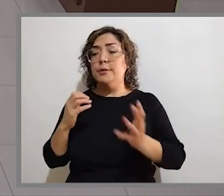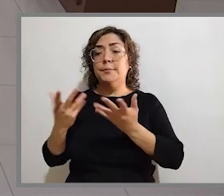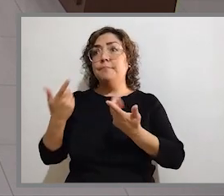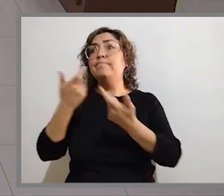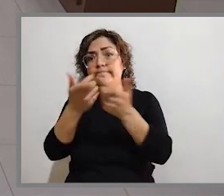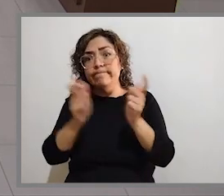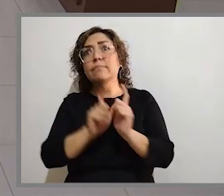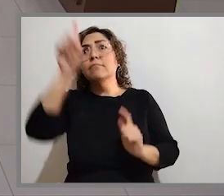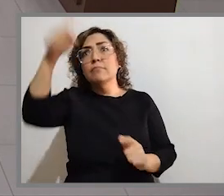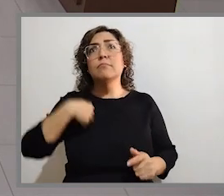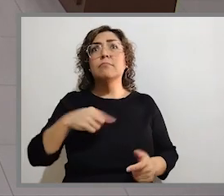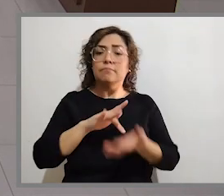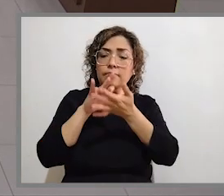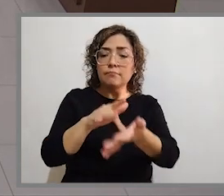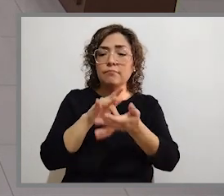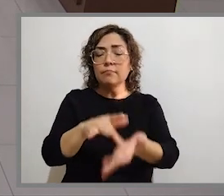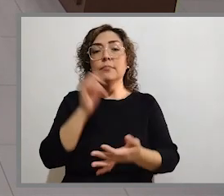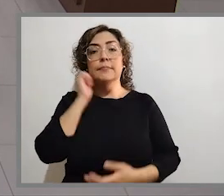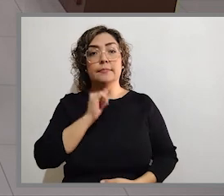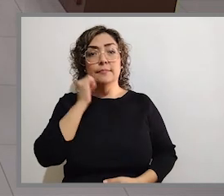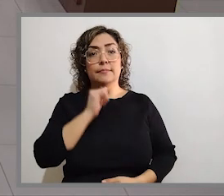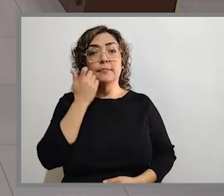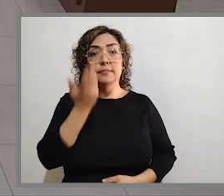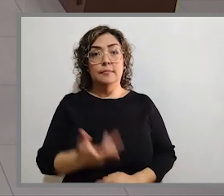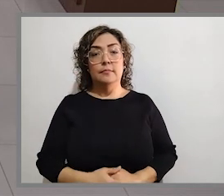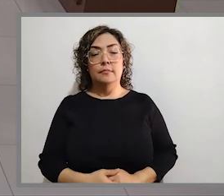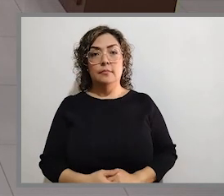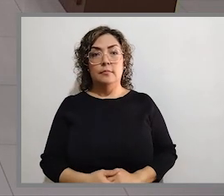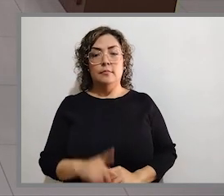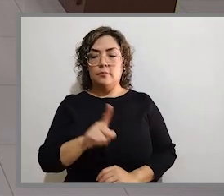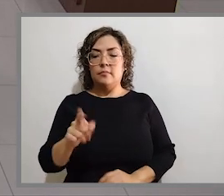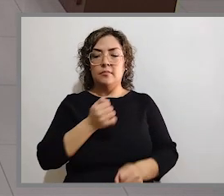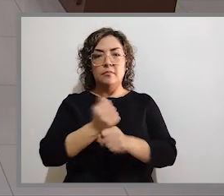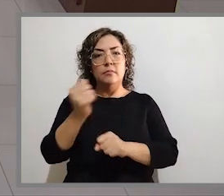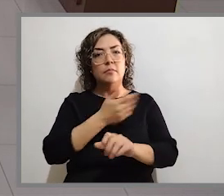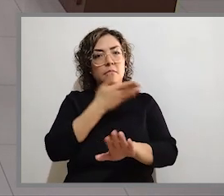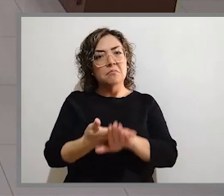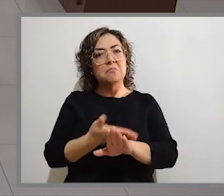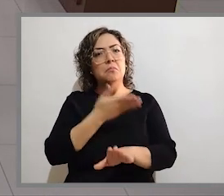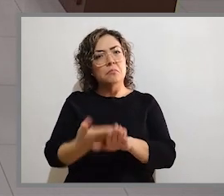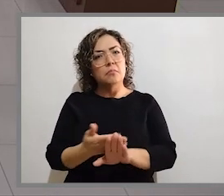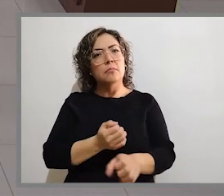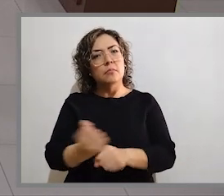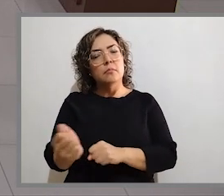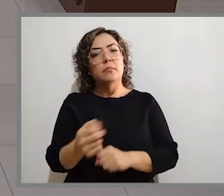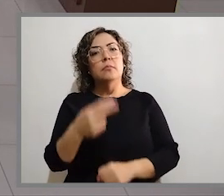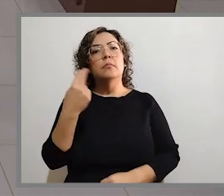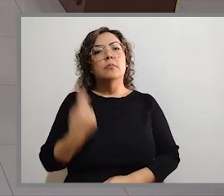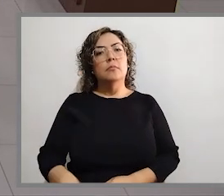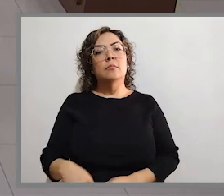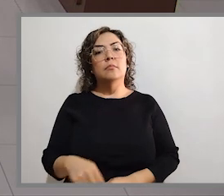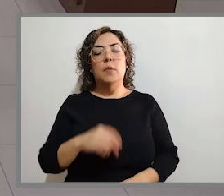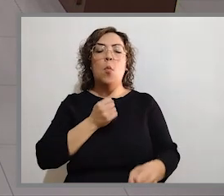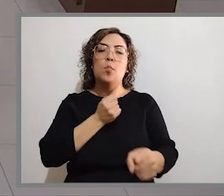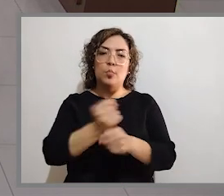violencia. Y eso que ellas sufrían en ese momento no tenía nombre, pero se llamaba violencia política contra las mujeres en